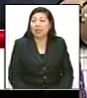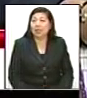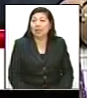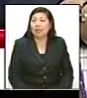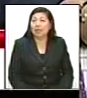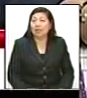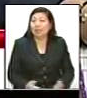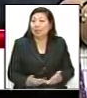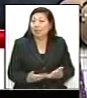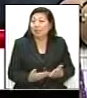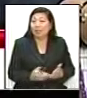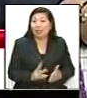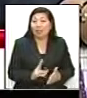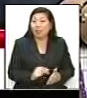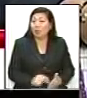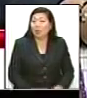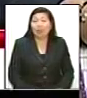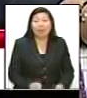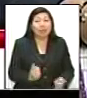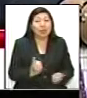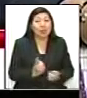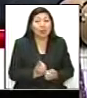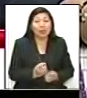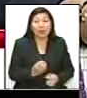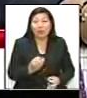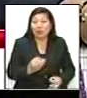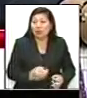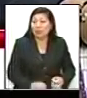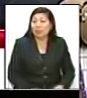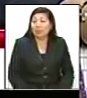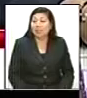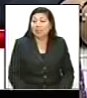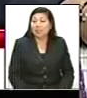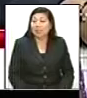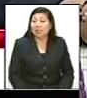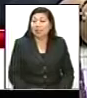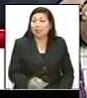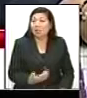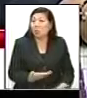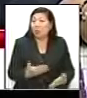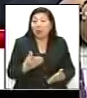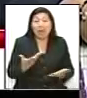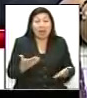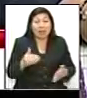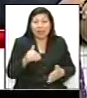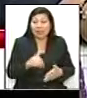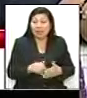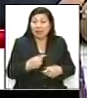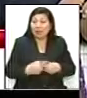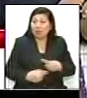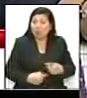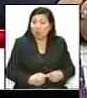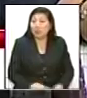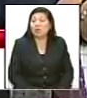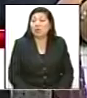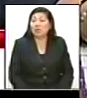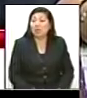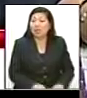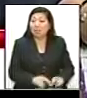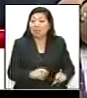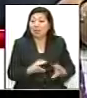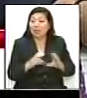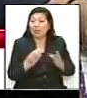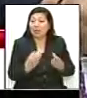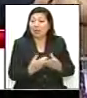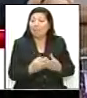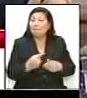la academia no encuentra justificación. Pues bueno, ahora que no hay reelección, para los siguientes plenos del Congreso,